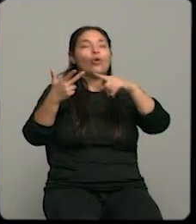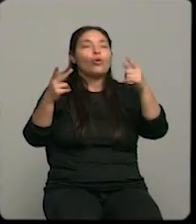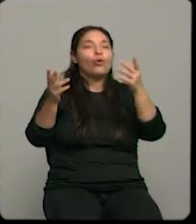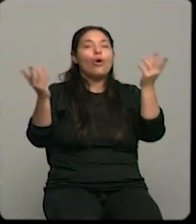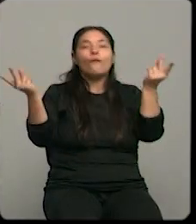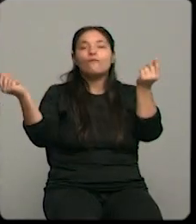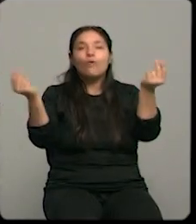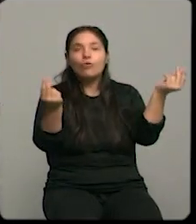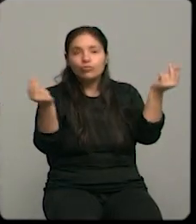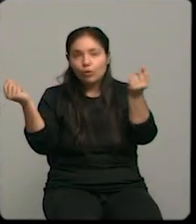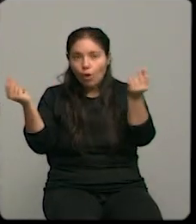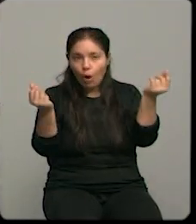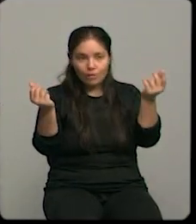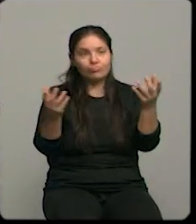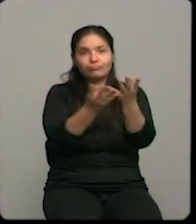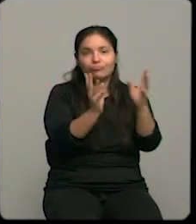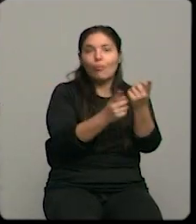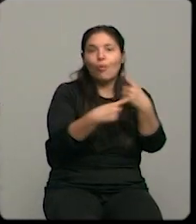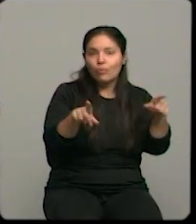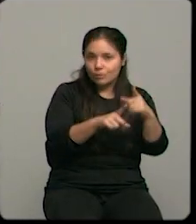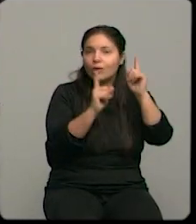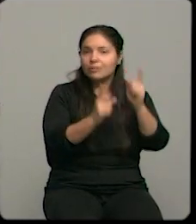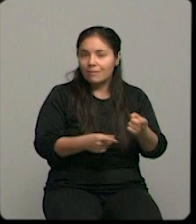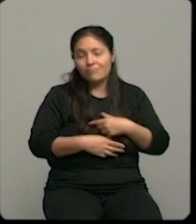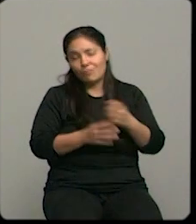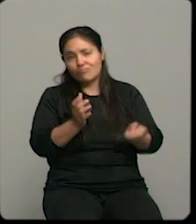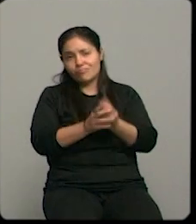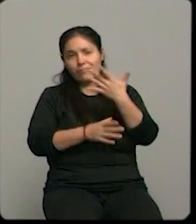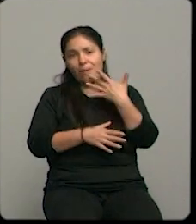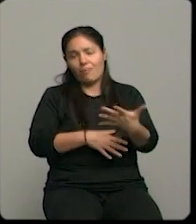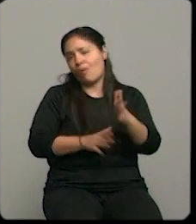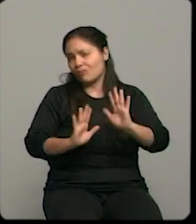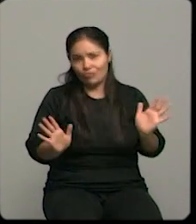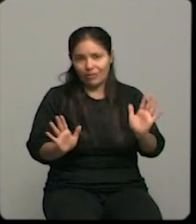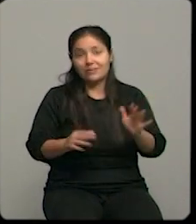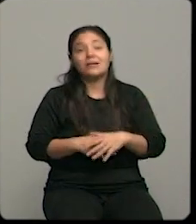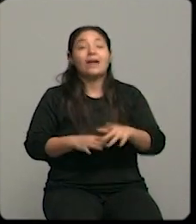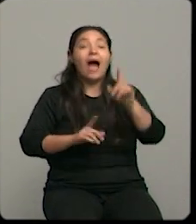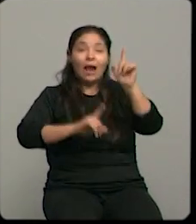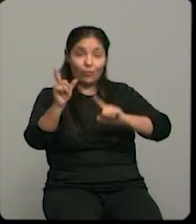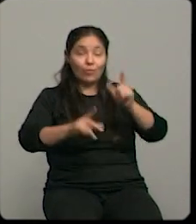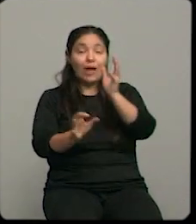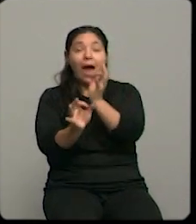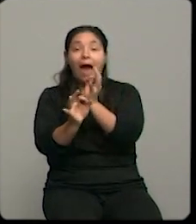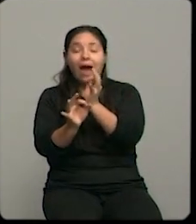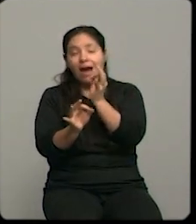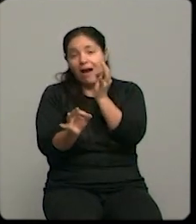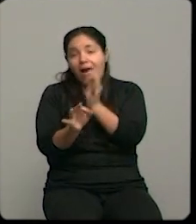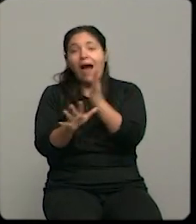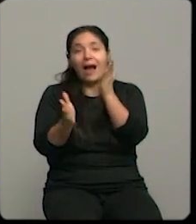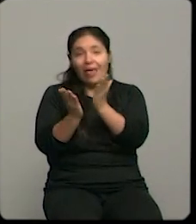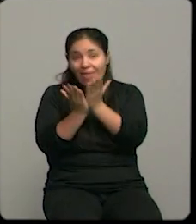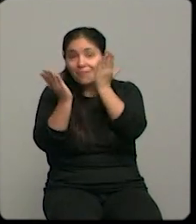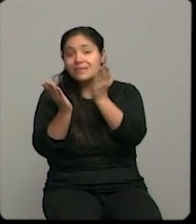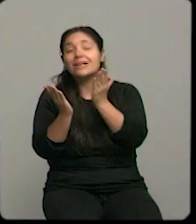con maravillosas creaciones, tanto desde las que consideramos académicas, de nuevo, hasta las